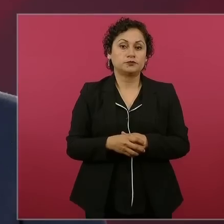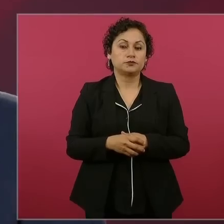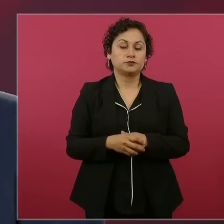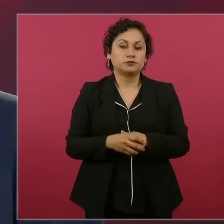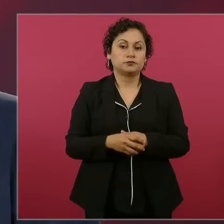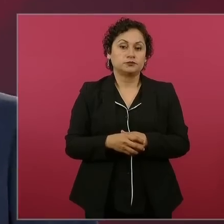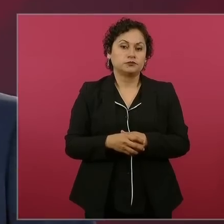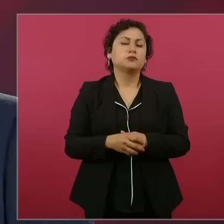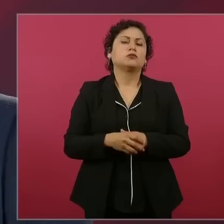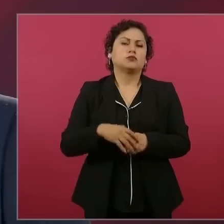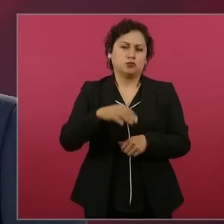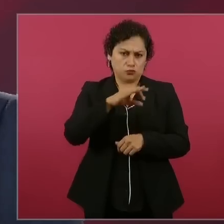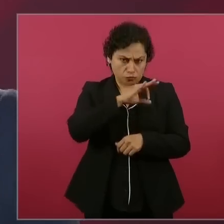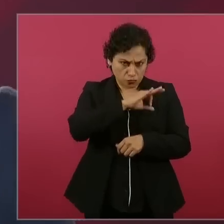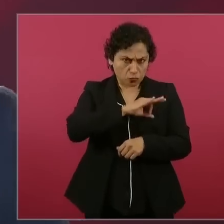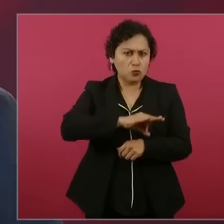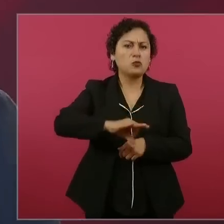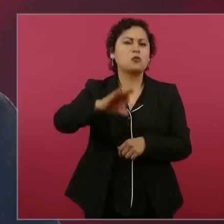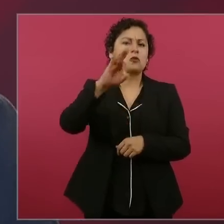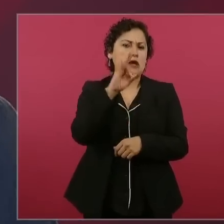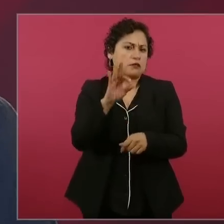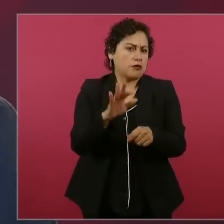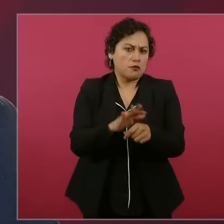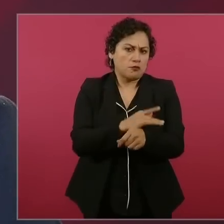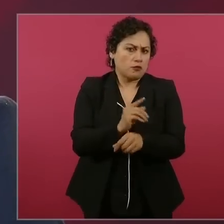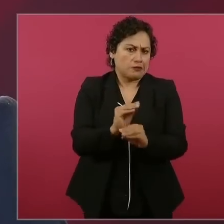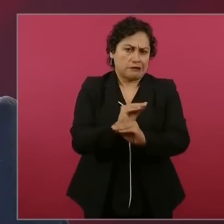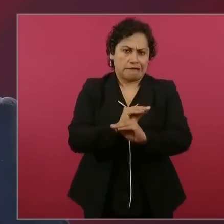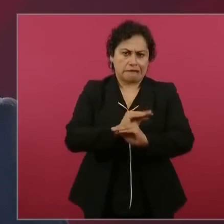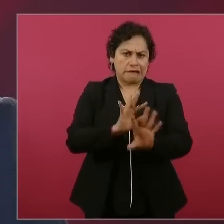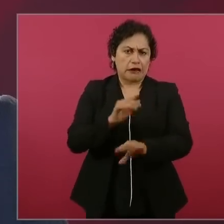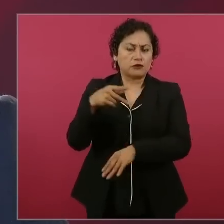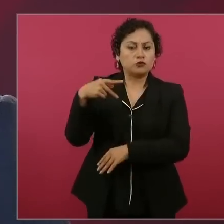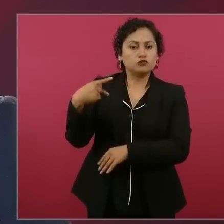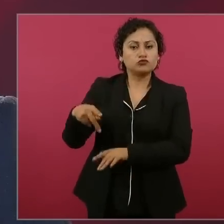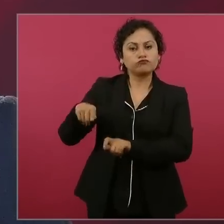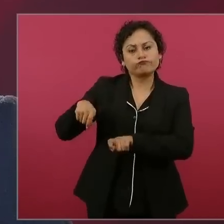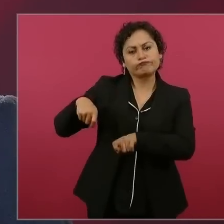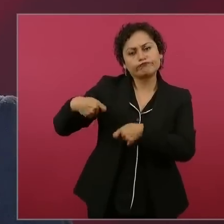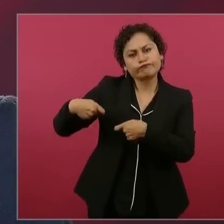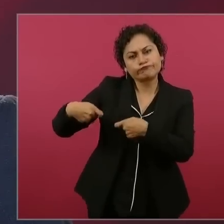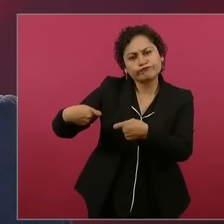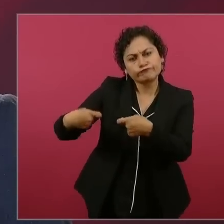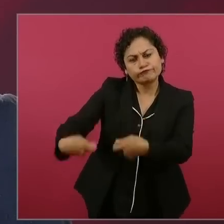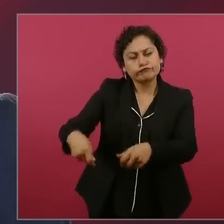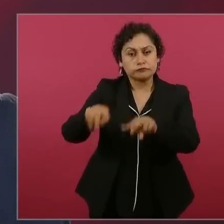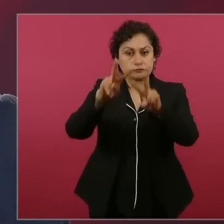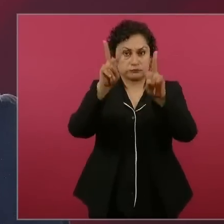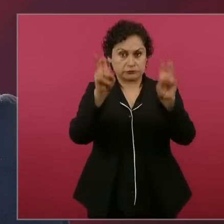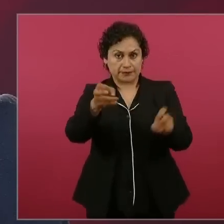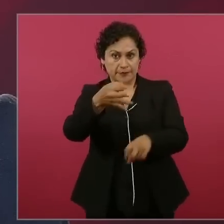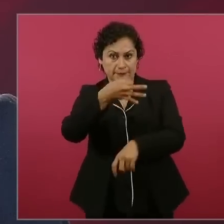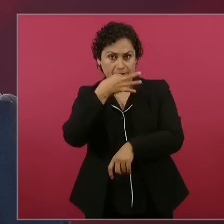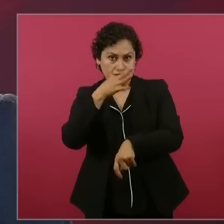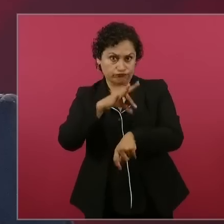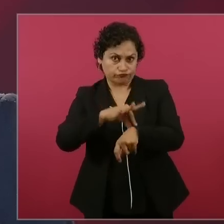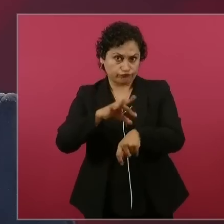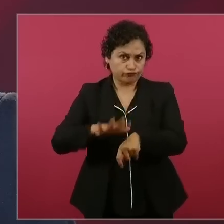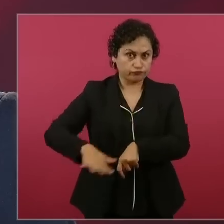justificado por toda la tradición que existe de la medicina